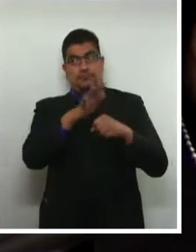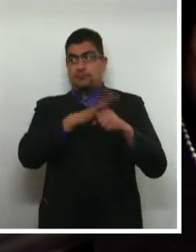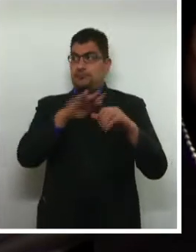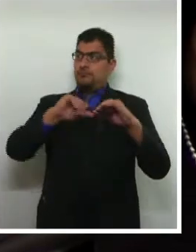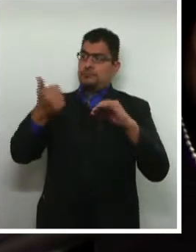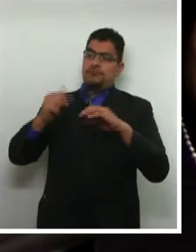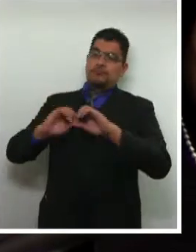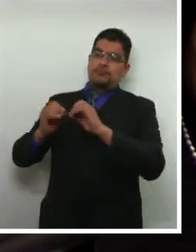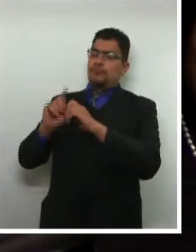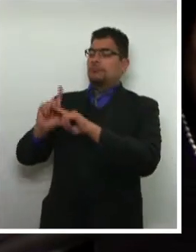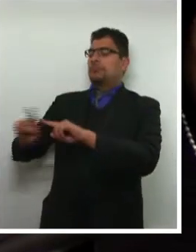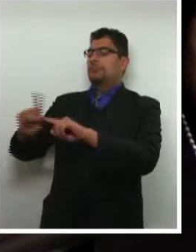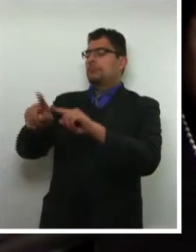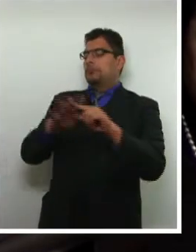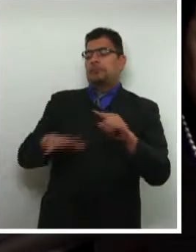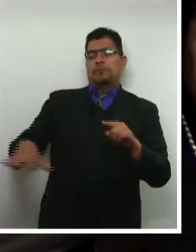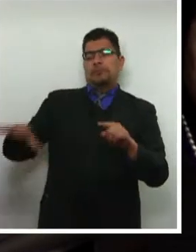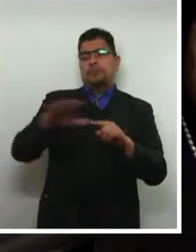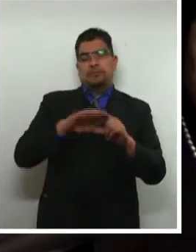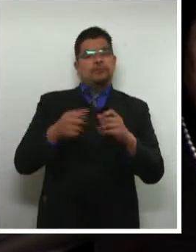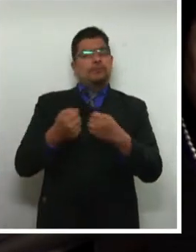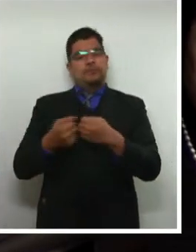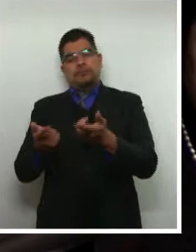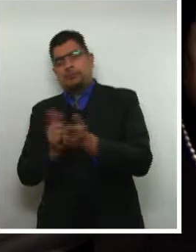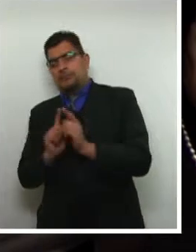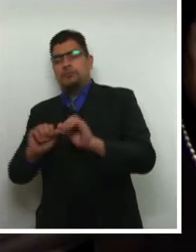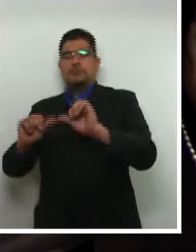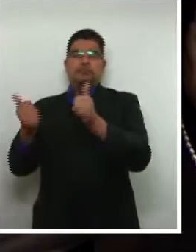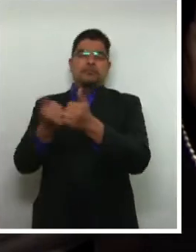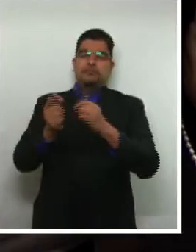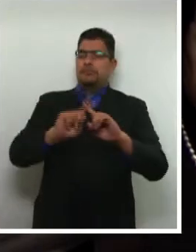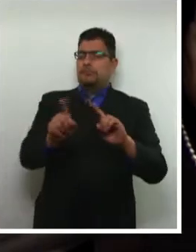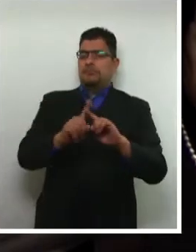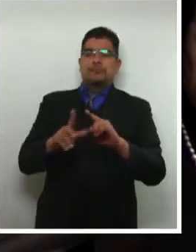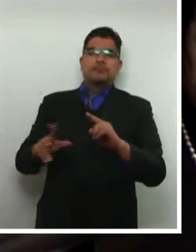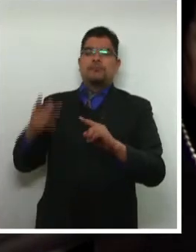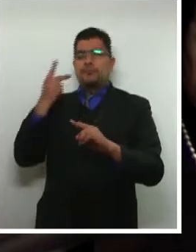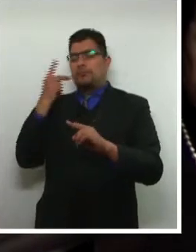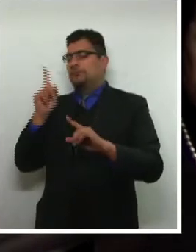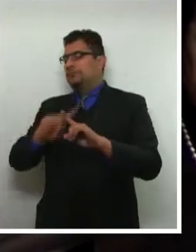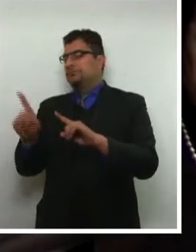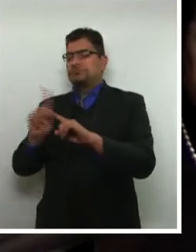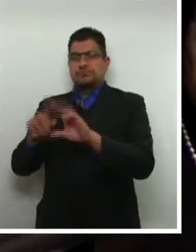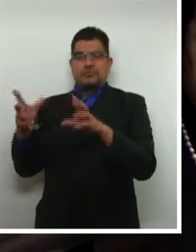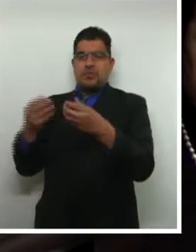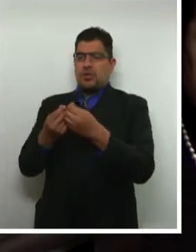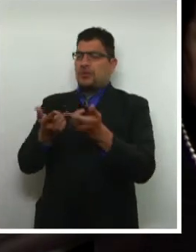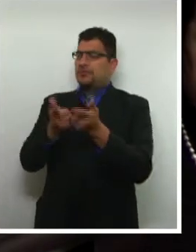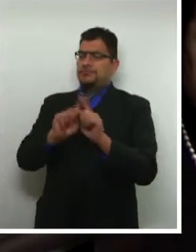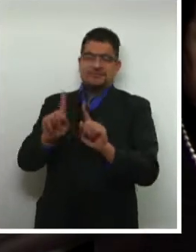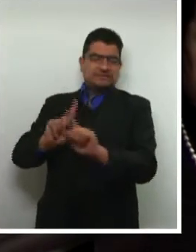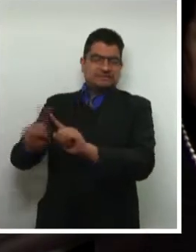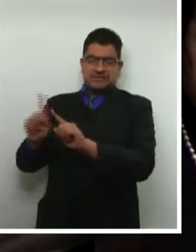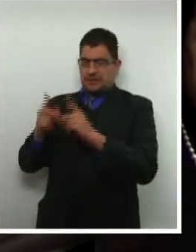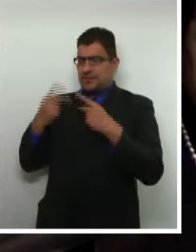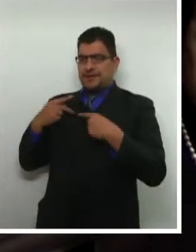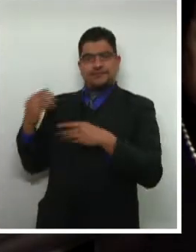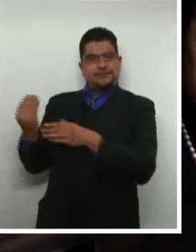demás organizaciones sociales, civiles, políticas o ciudadanos en lo